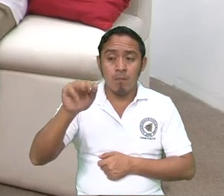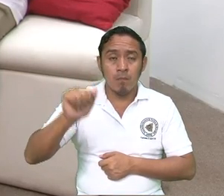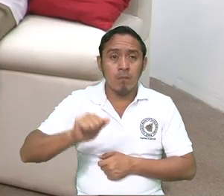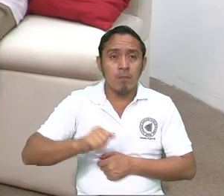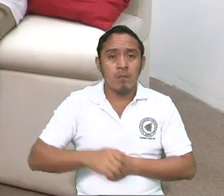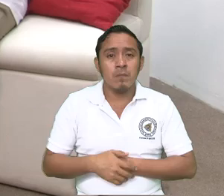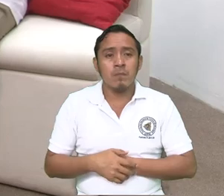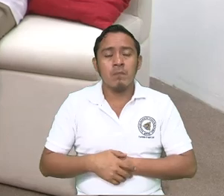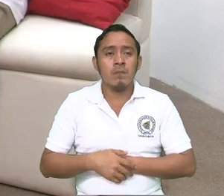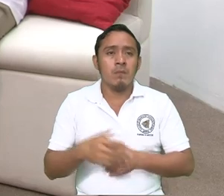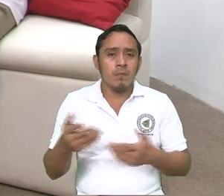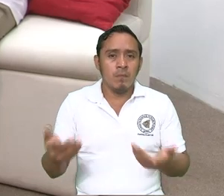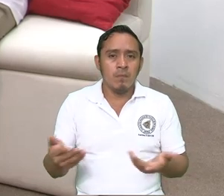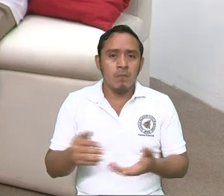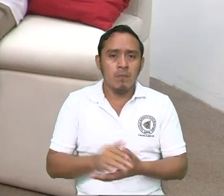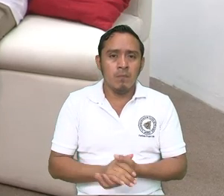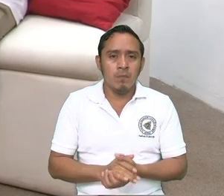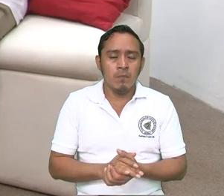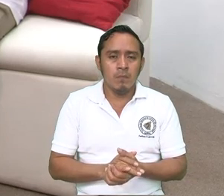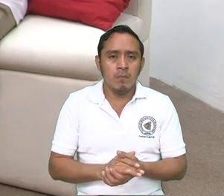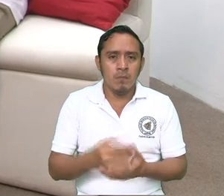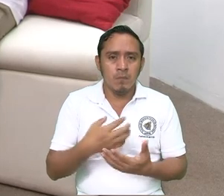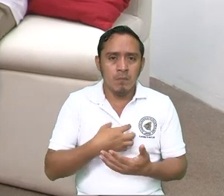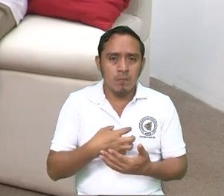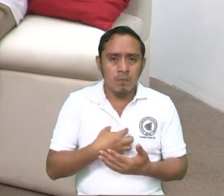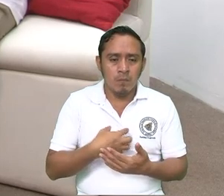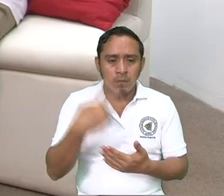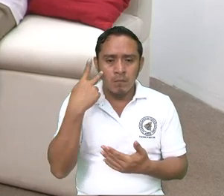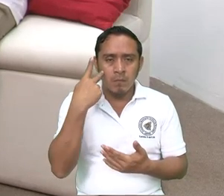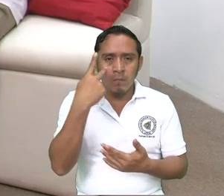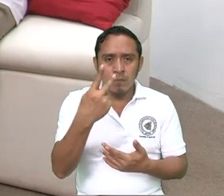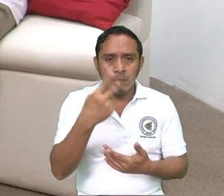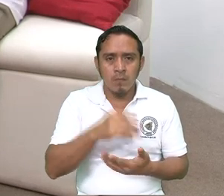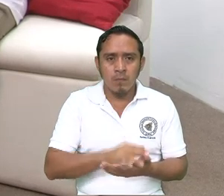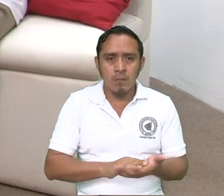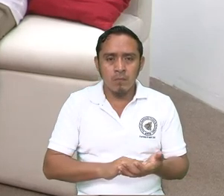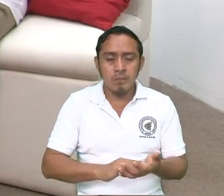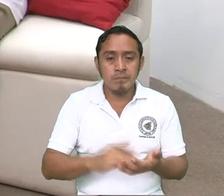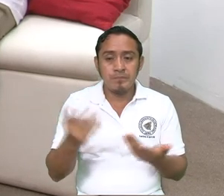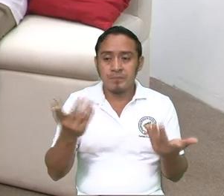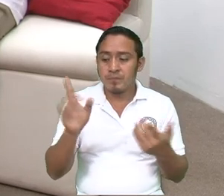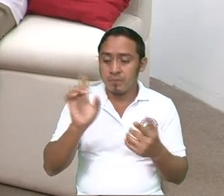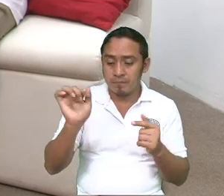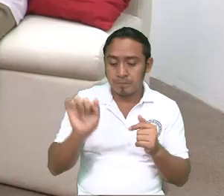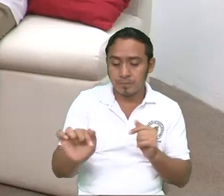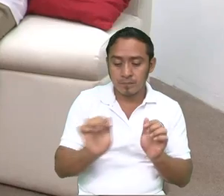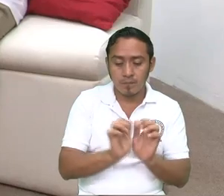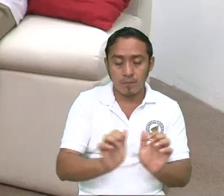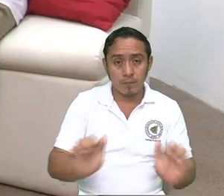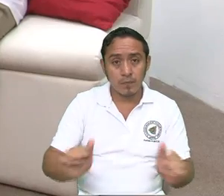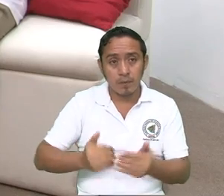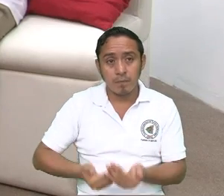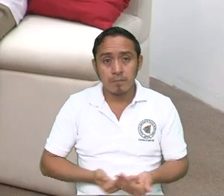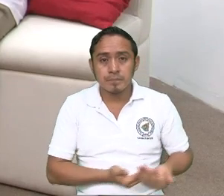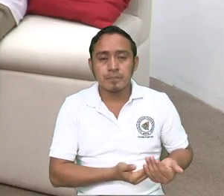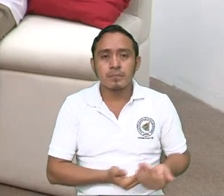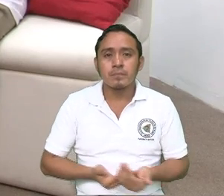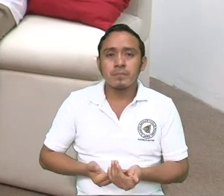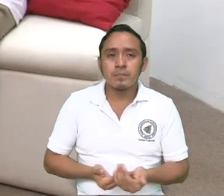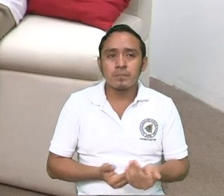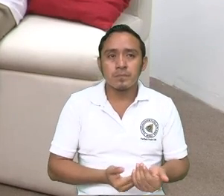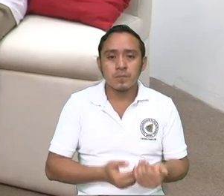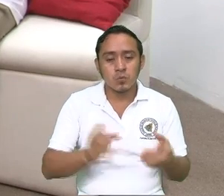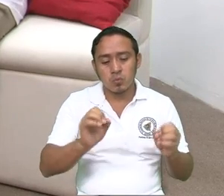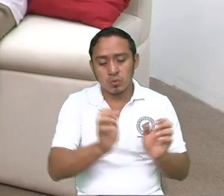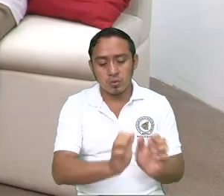que por lo general se visualiza o se materializa en el niño en el bebé o en el